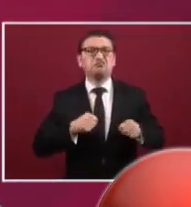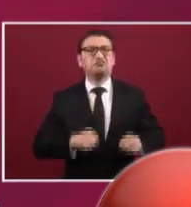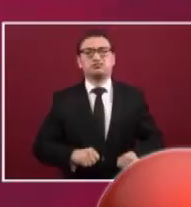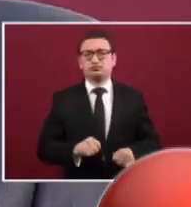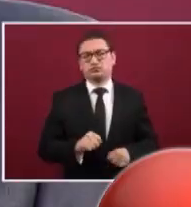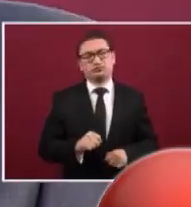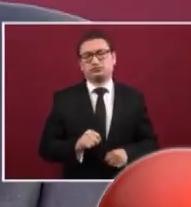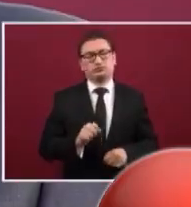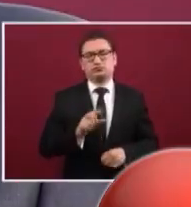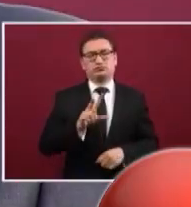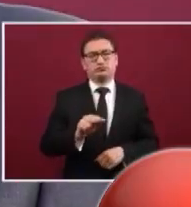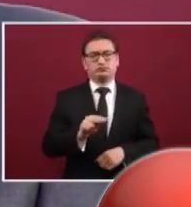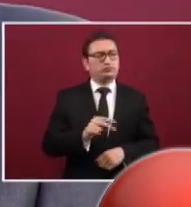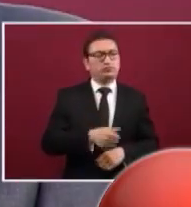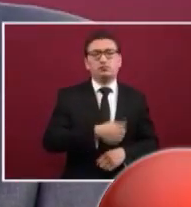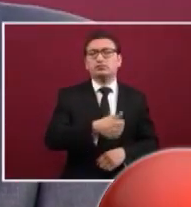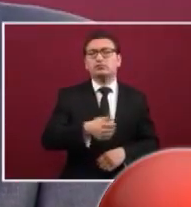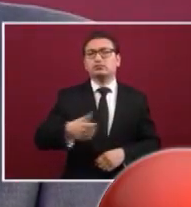garantizar las libertades.